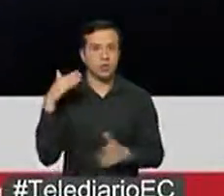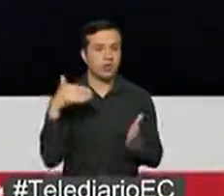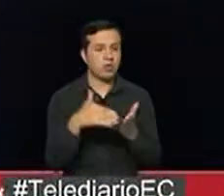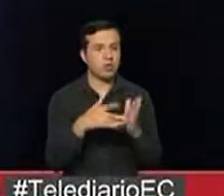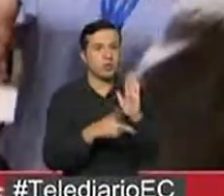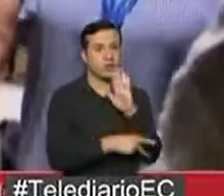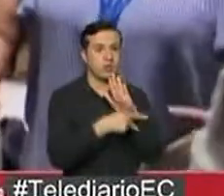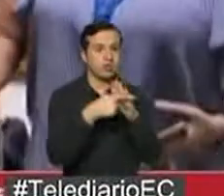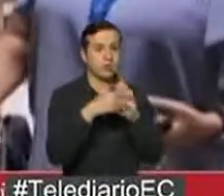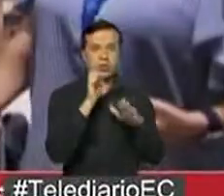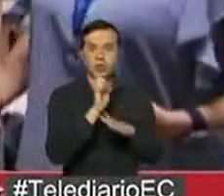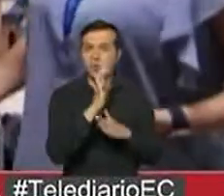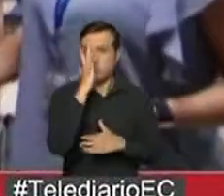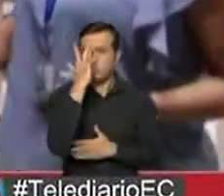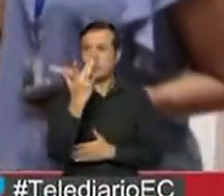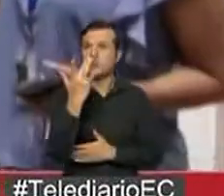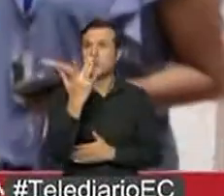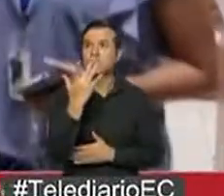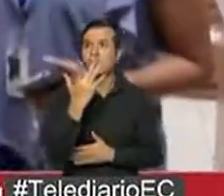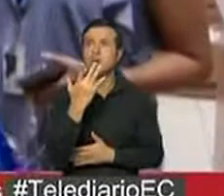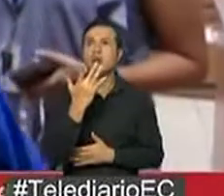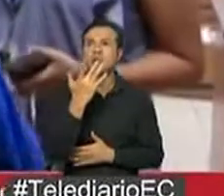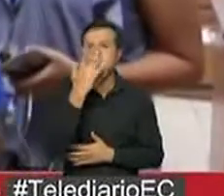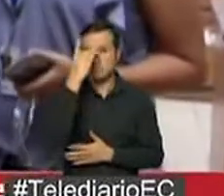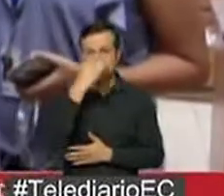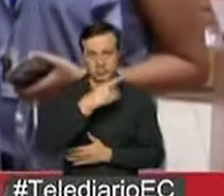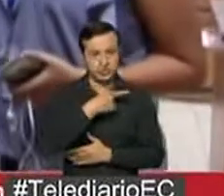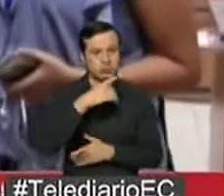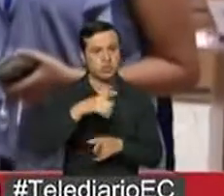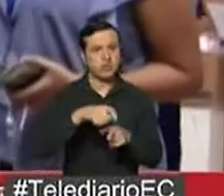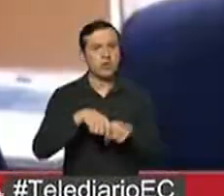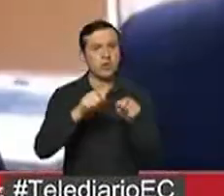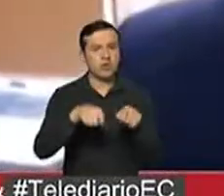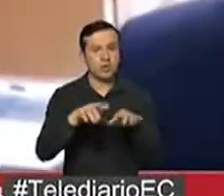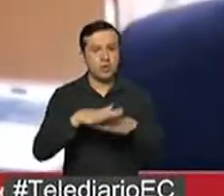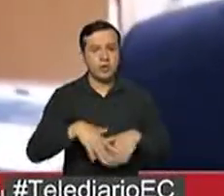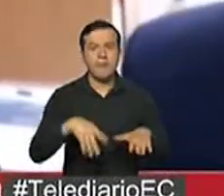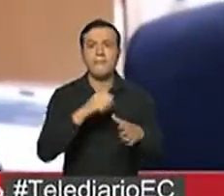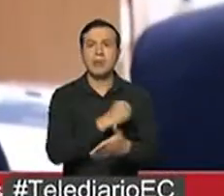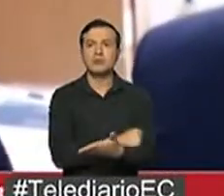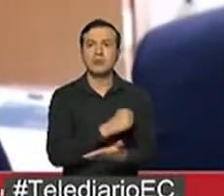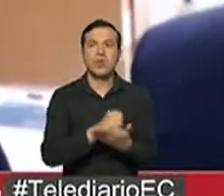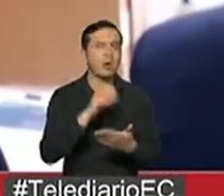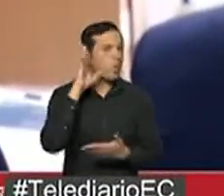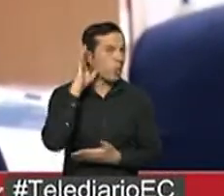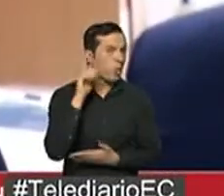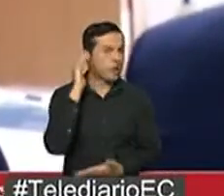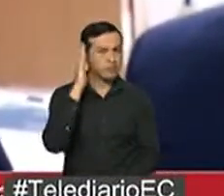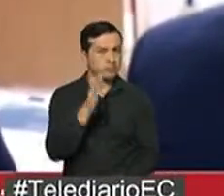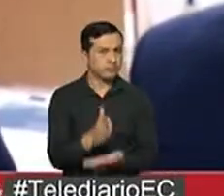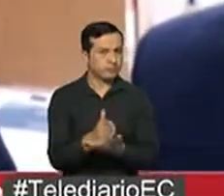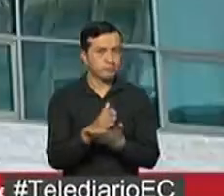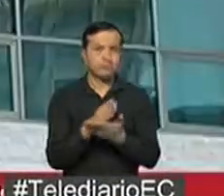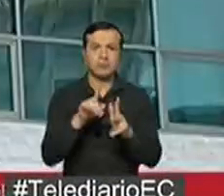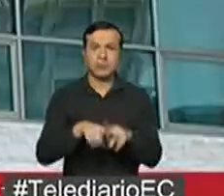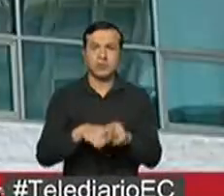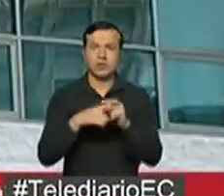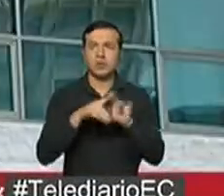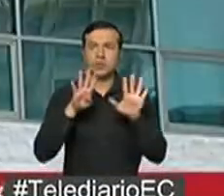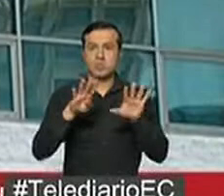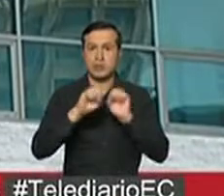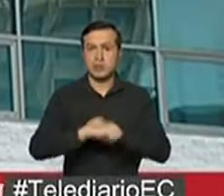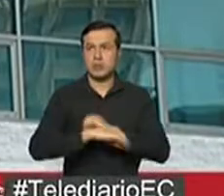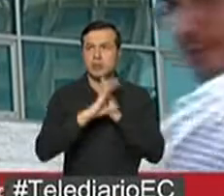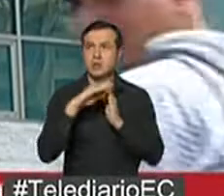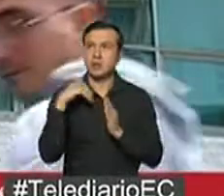petroecuador o por la terminación unilateral del contrato de poliducto pascuales cuenca la jornada inició a las nueve de la mañana en la que